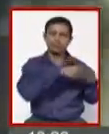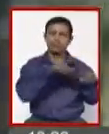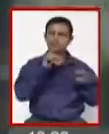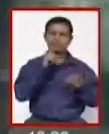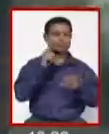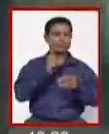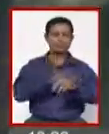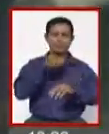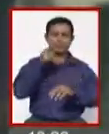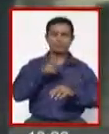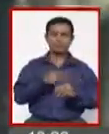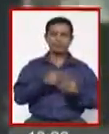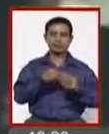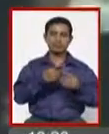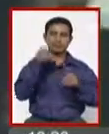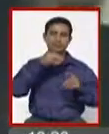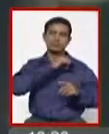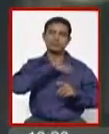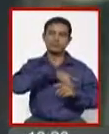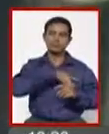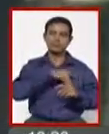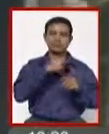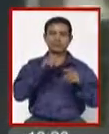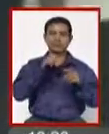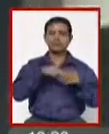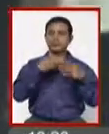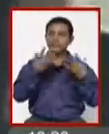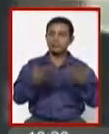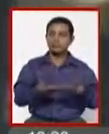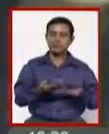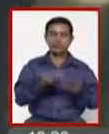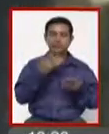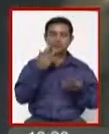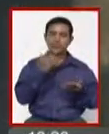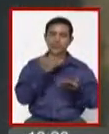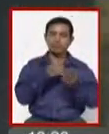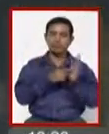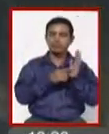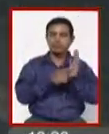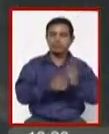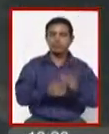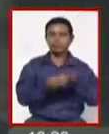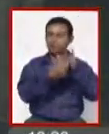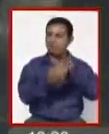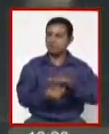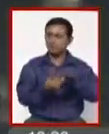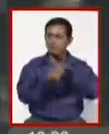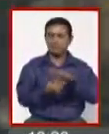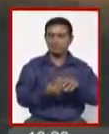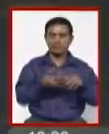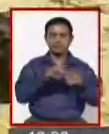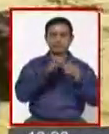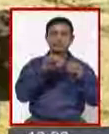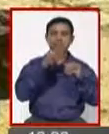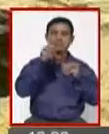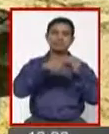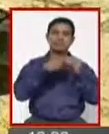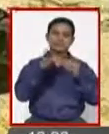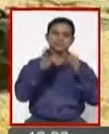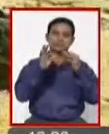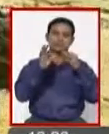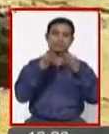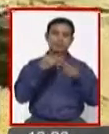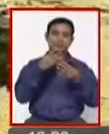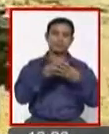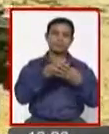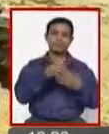contra bolivianos por parte de Chile. Argumentó que existen hechos que demostrarían una supuesta discriminación, en especial en el caso de los 9 detenidos.